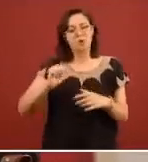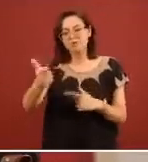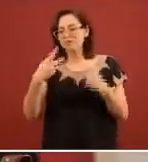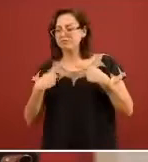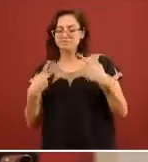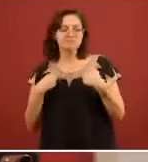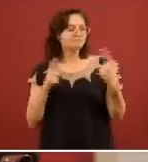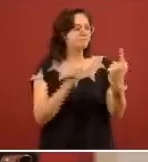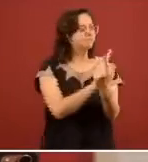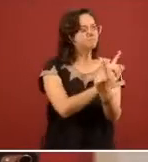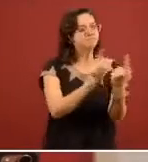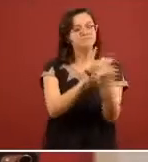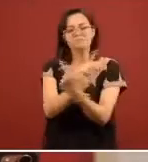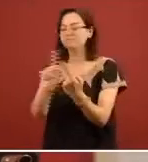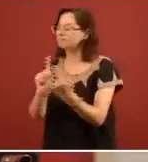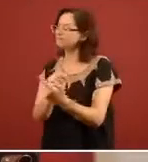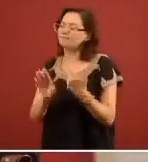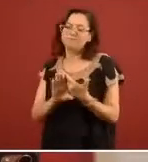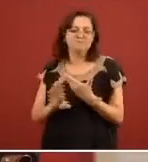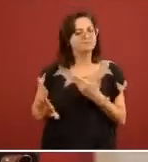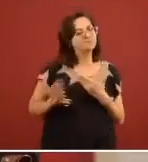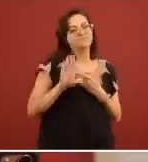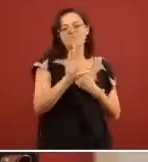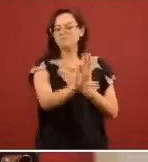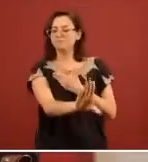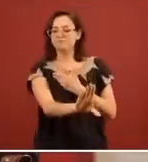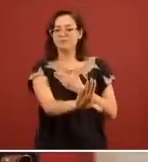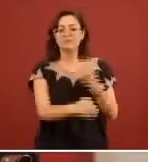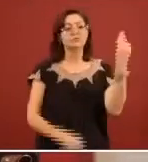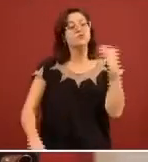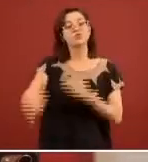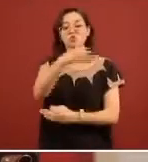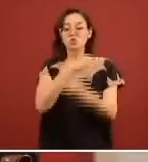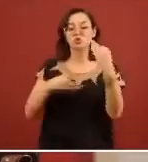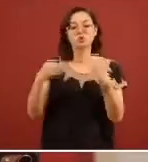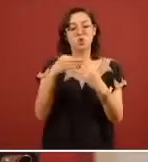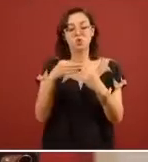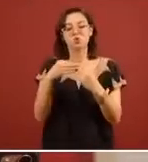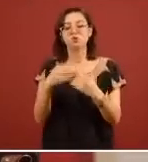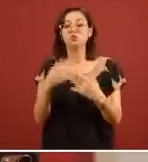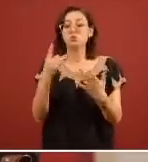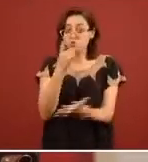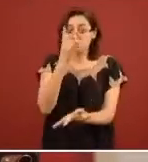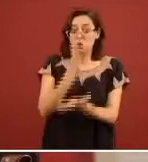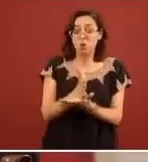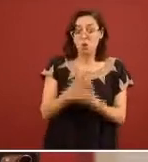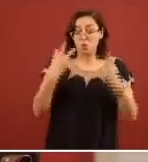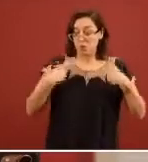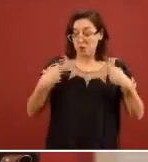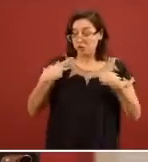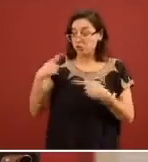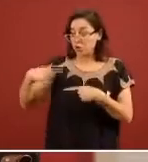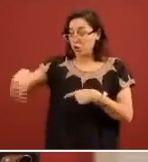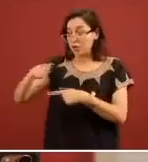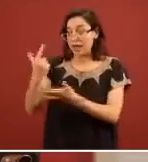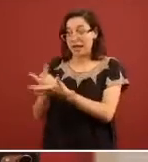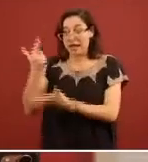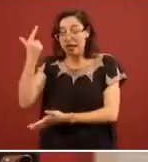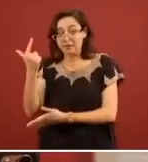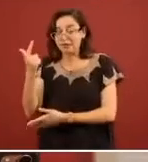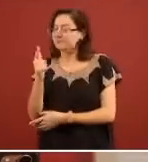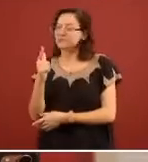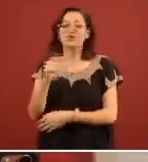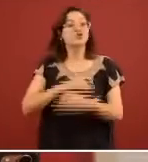otras personas el mayor tiempo posible, todas y todos, no solamente las personas con mayor riesgo de